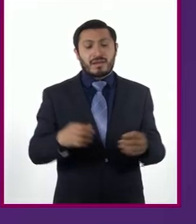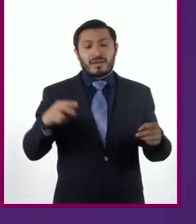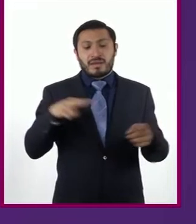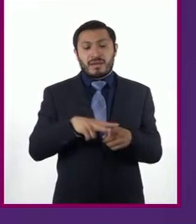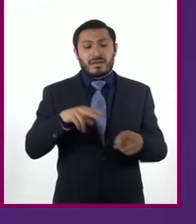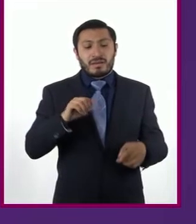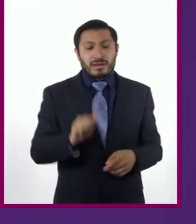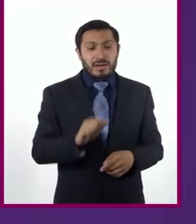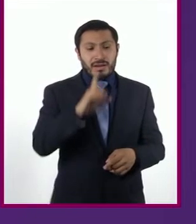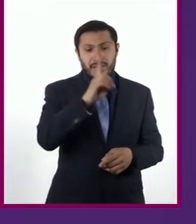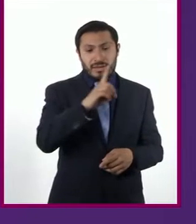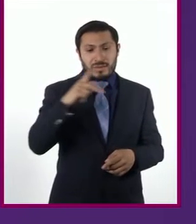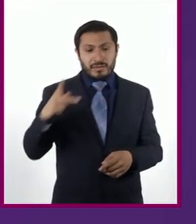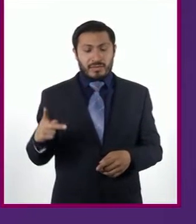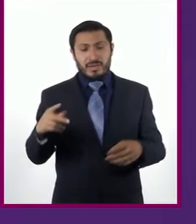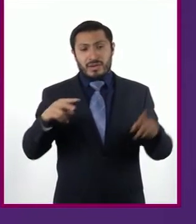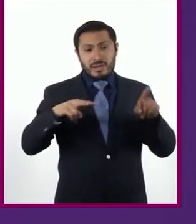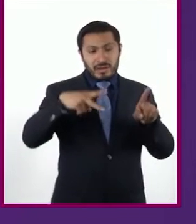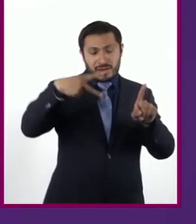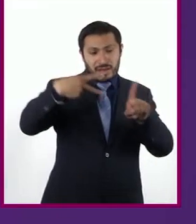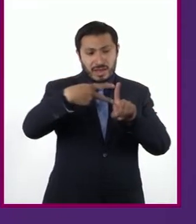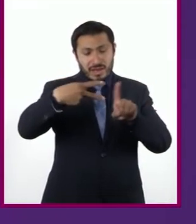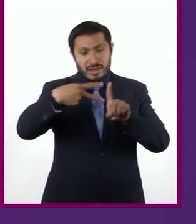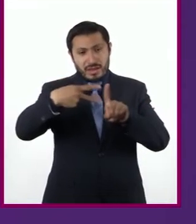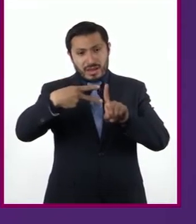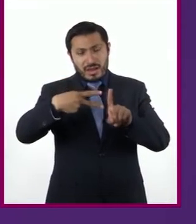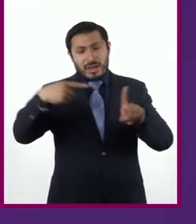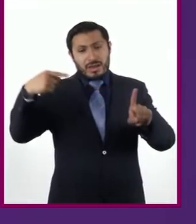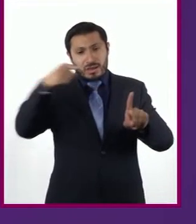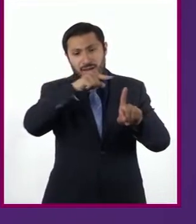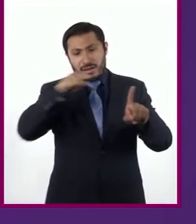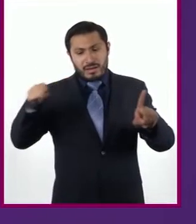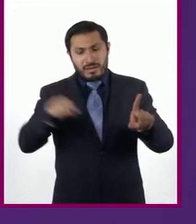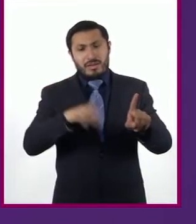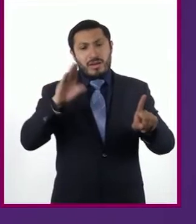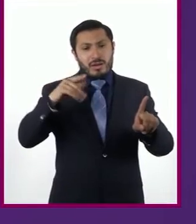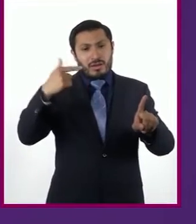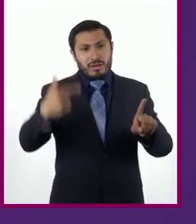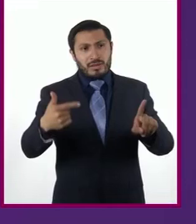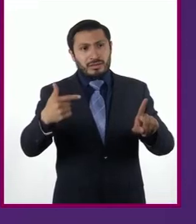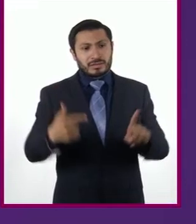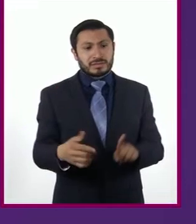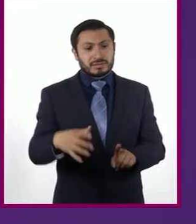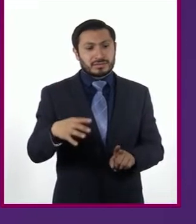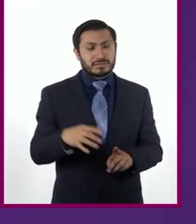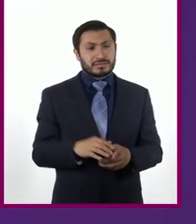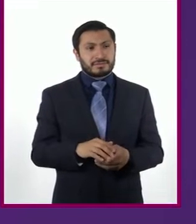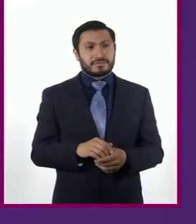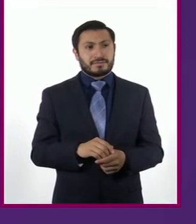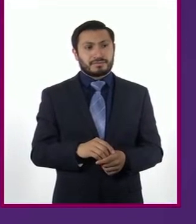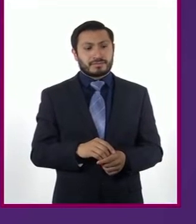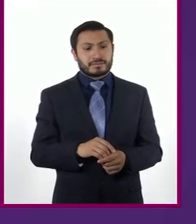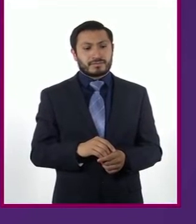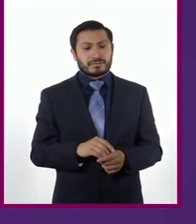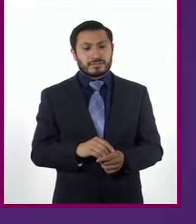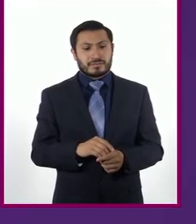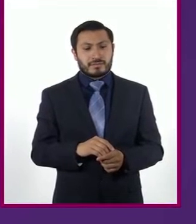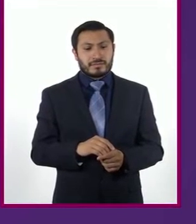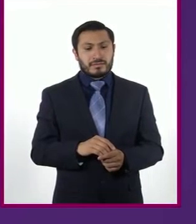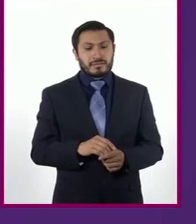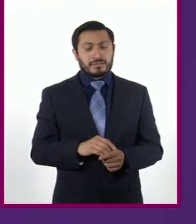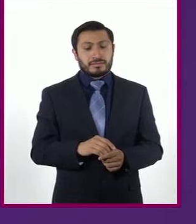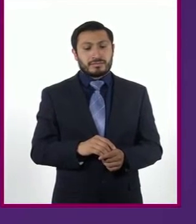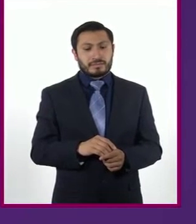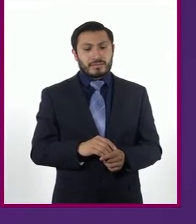ABP es triángulo rectángulo porque tiene un ángulo de 90 grados heredado del rectángulo inicial. Su